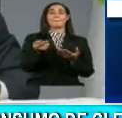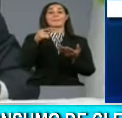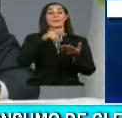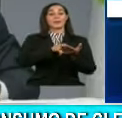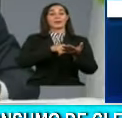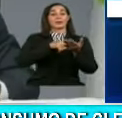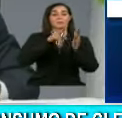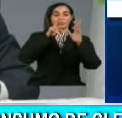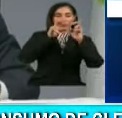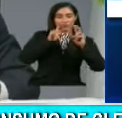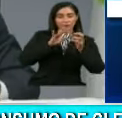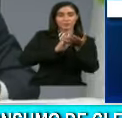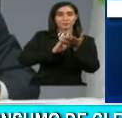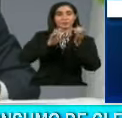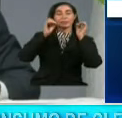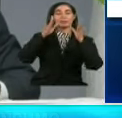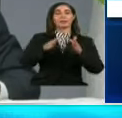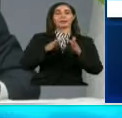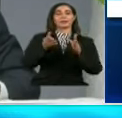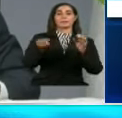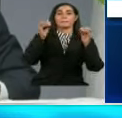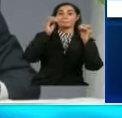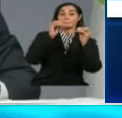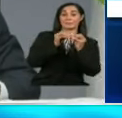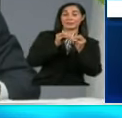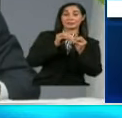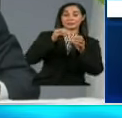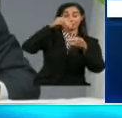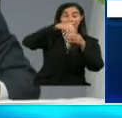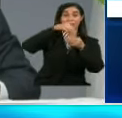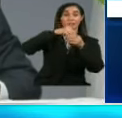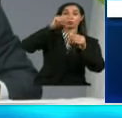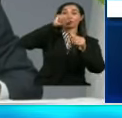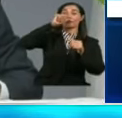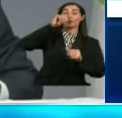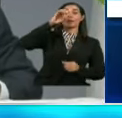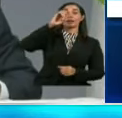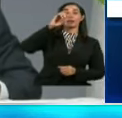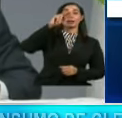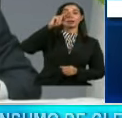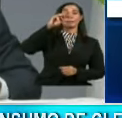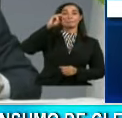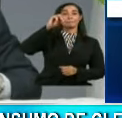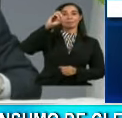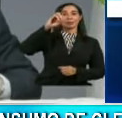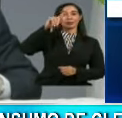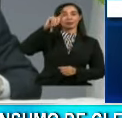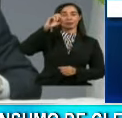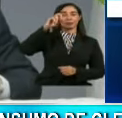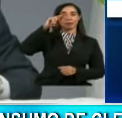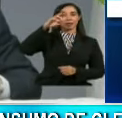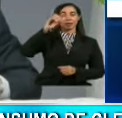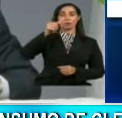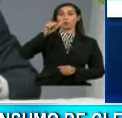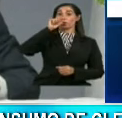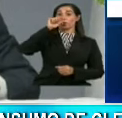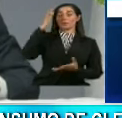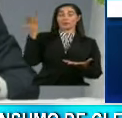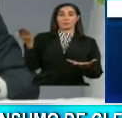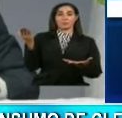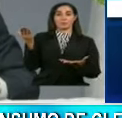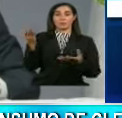En los exámenes de laboratorio, más que etanol, se trata de metanol lo que se está usando